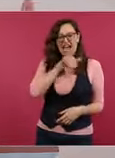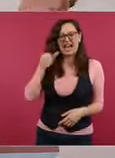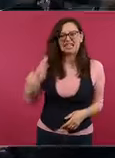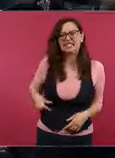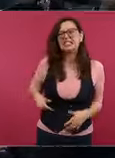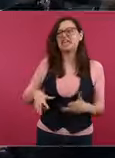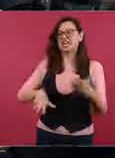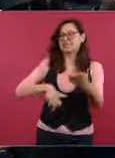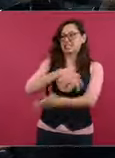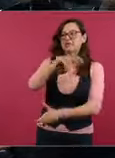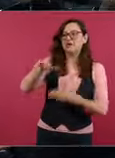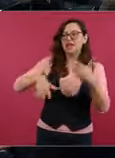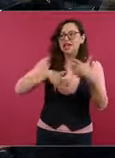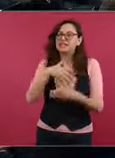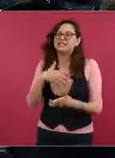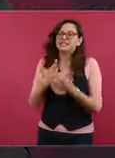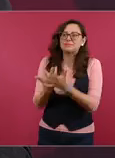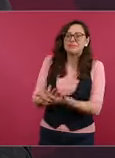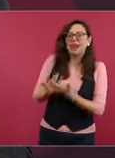sucede